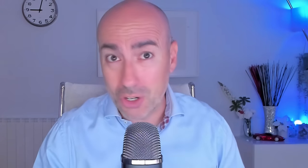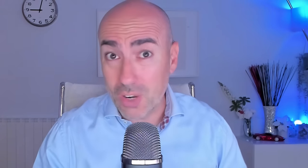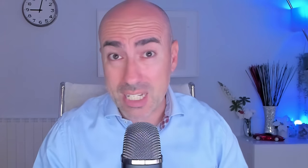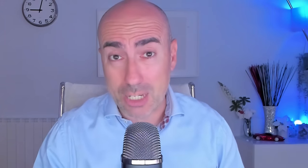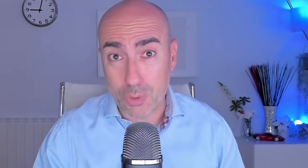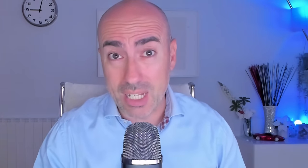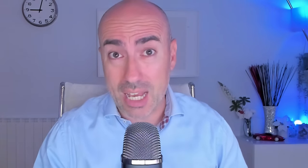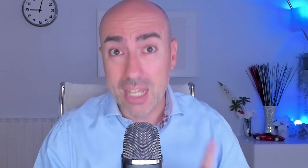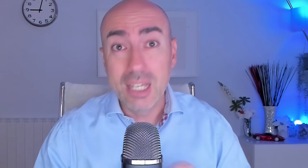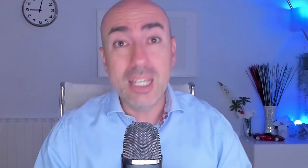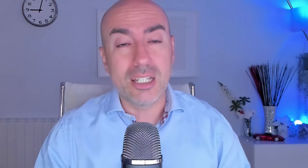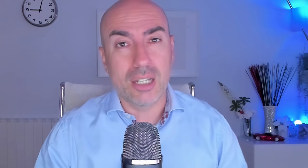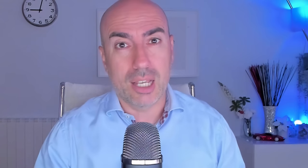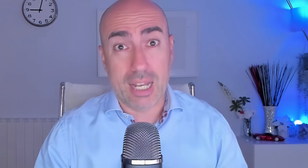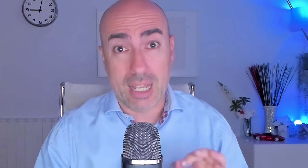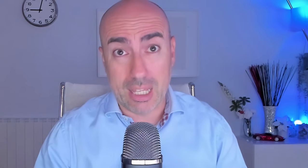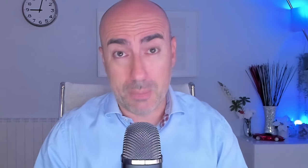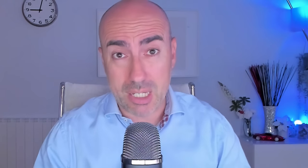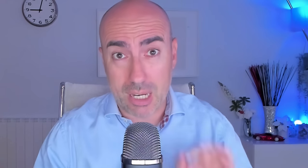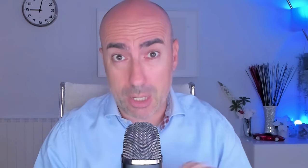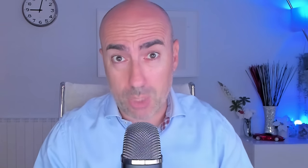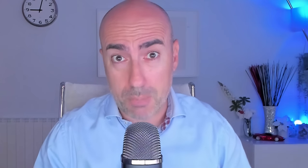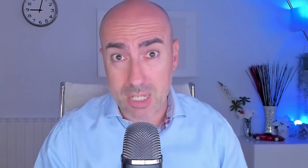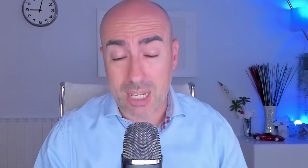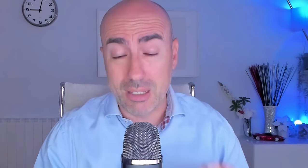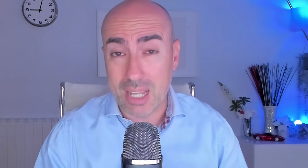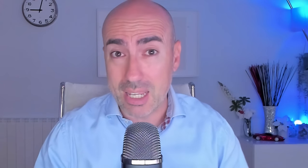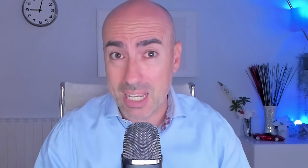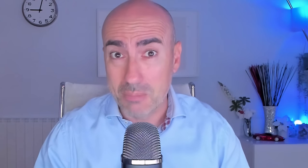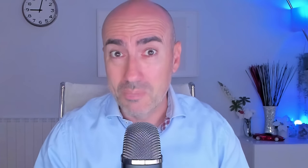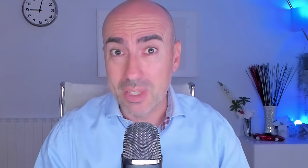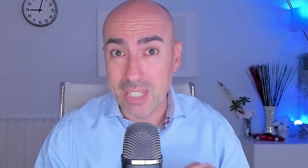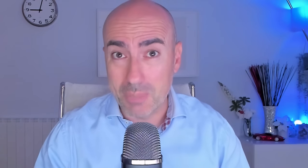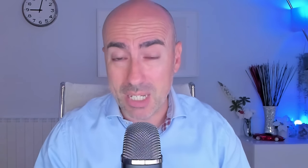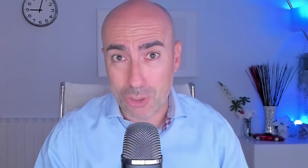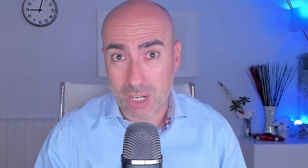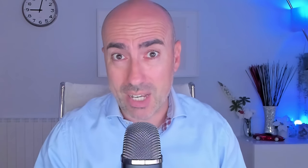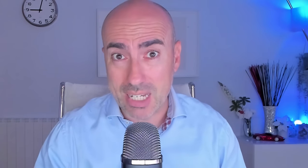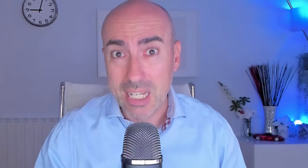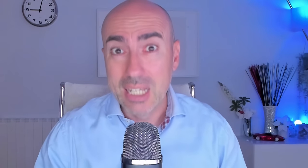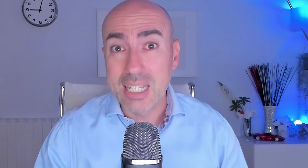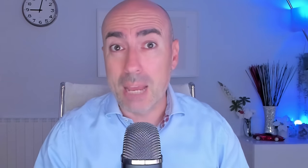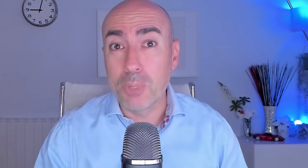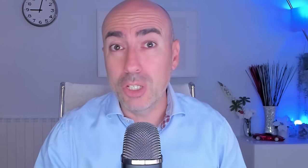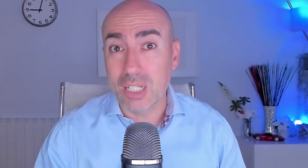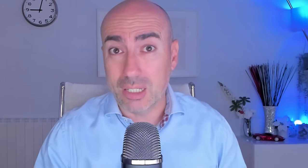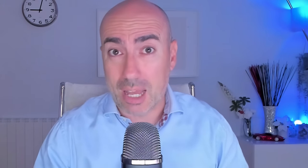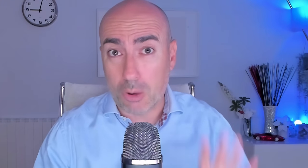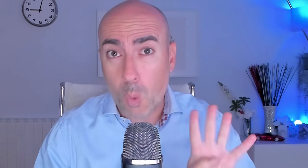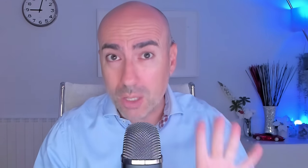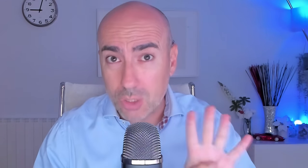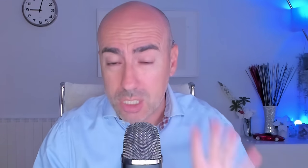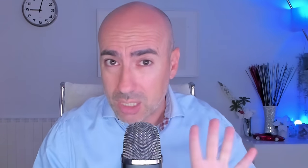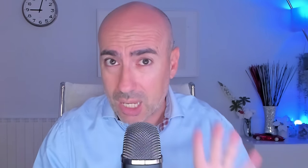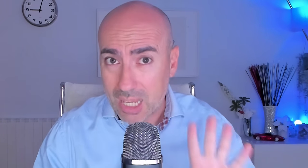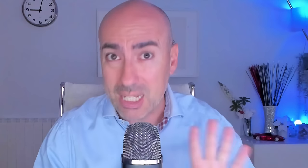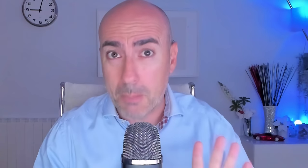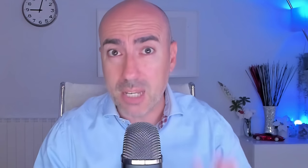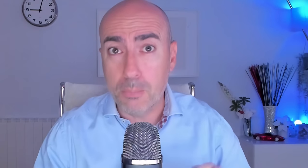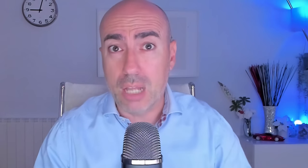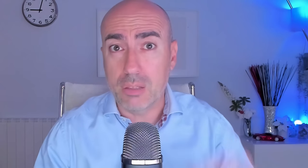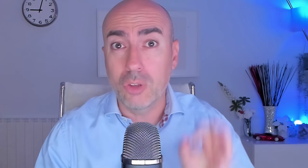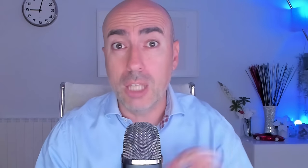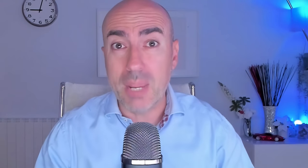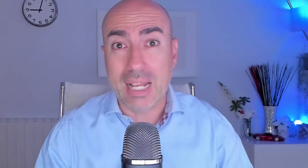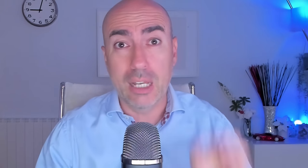todo esto no es casualidad Y si te dijera que además en la rueda de prensa de ayer del ministro Álvarez se han podido detectar cuatro estrategias